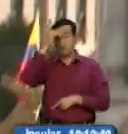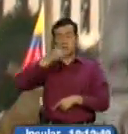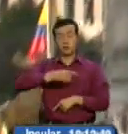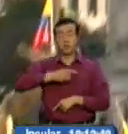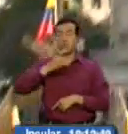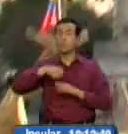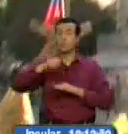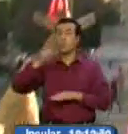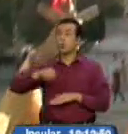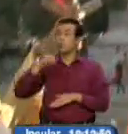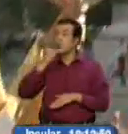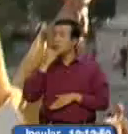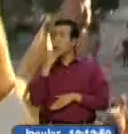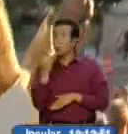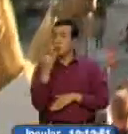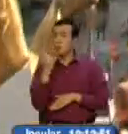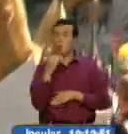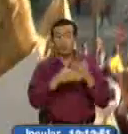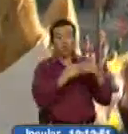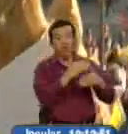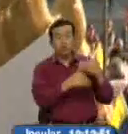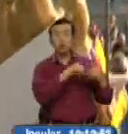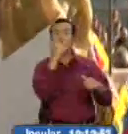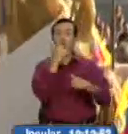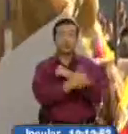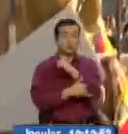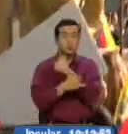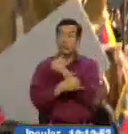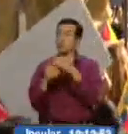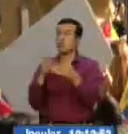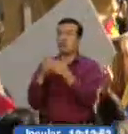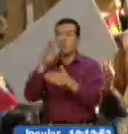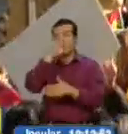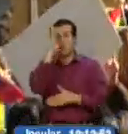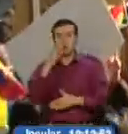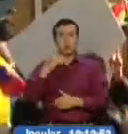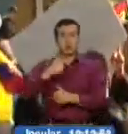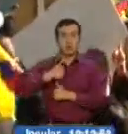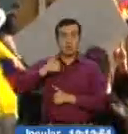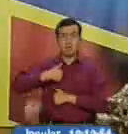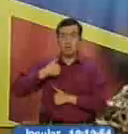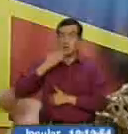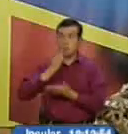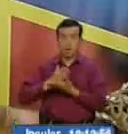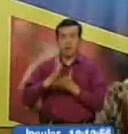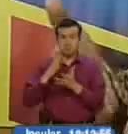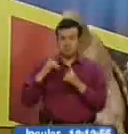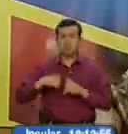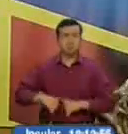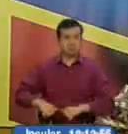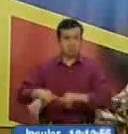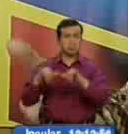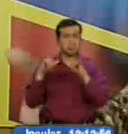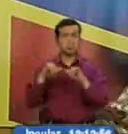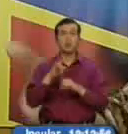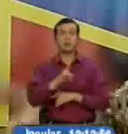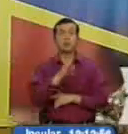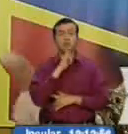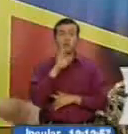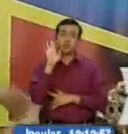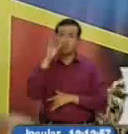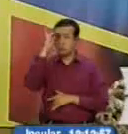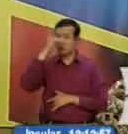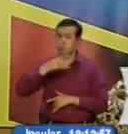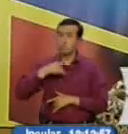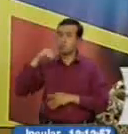federal no afecta a los procesos de embargo en contra de Chevron en Brasil, Canadá y Argentina. Estados Unidos puede